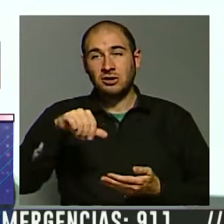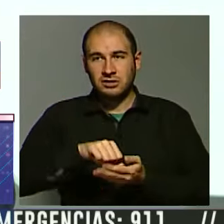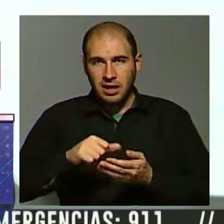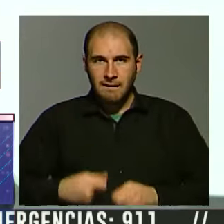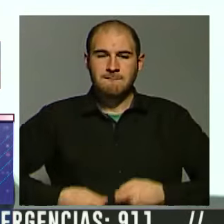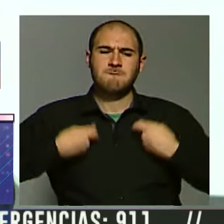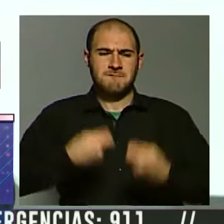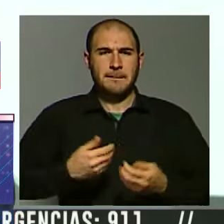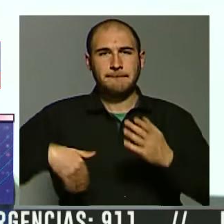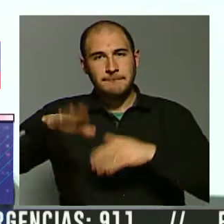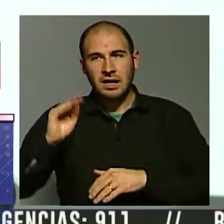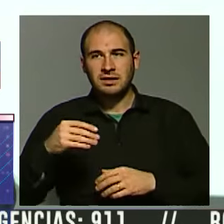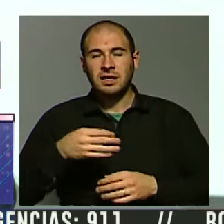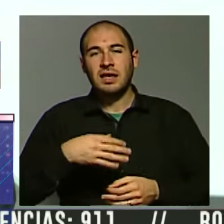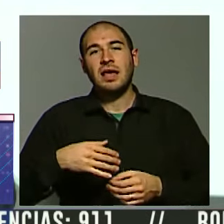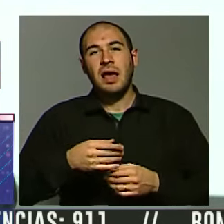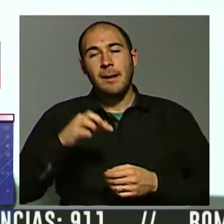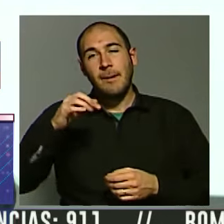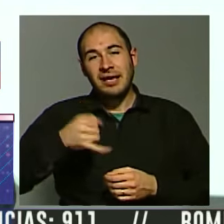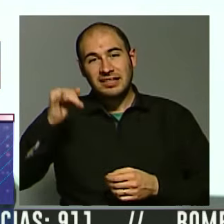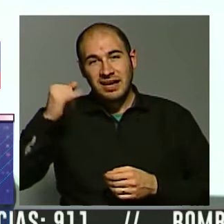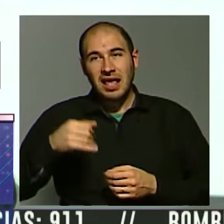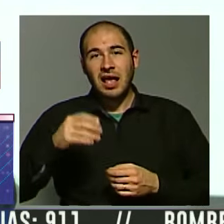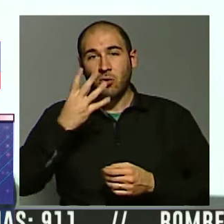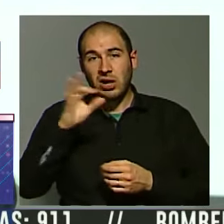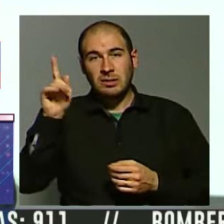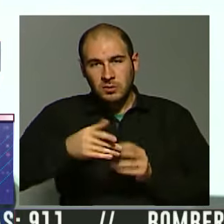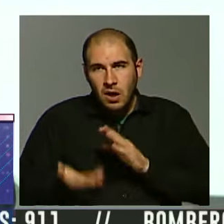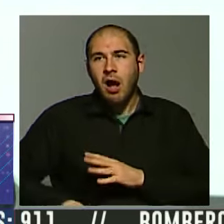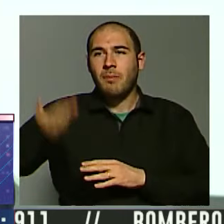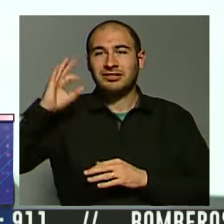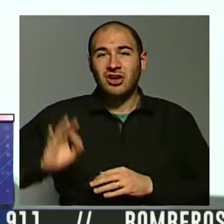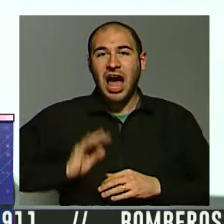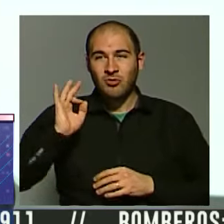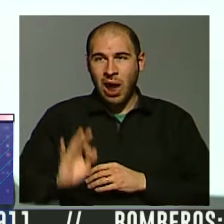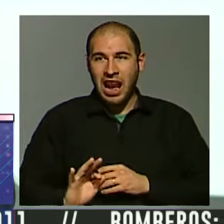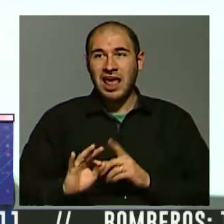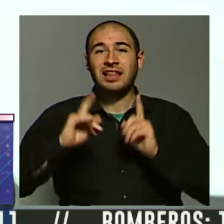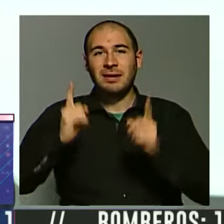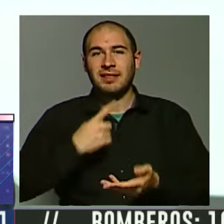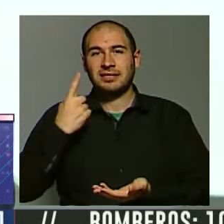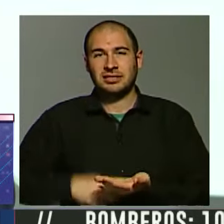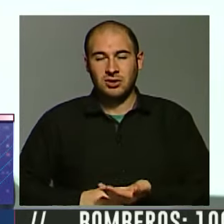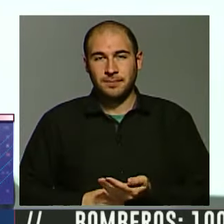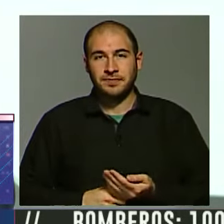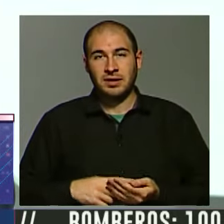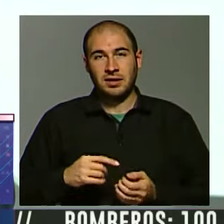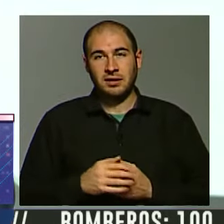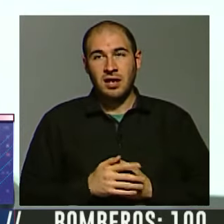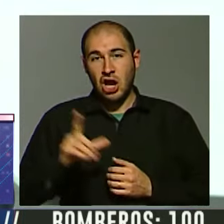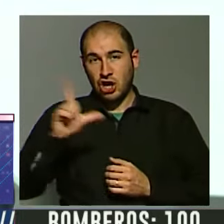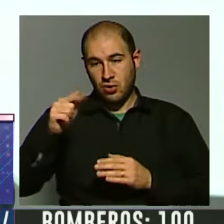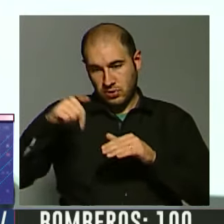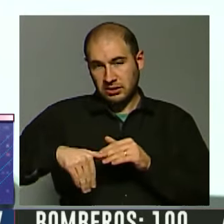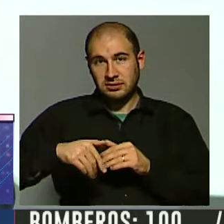redobló la apuesta, aumentó la tasa de la política monetaria al 40% anual y a la vez tomó una decisión que a partir de este